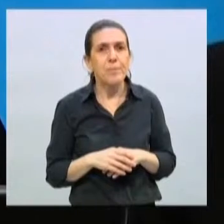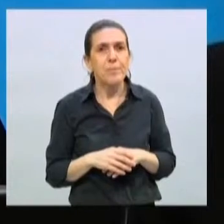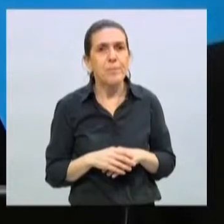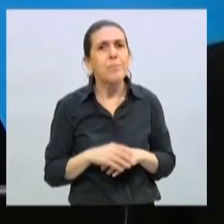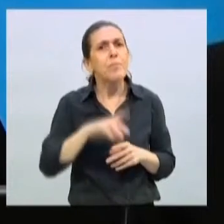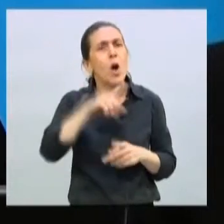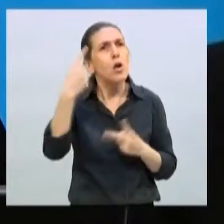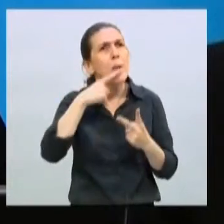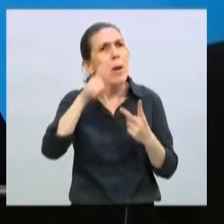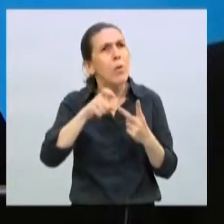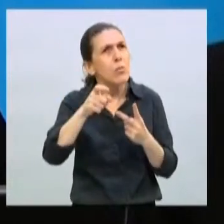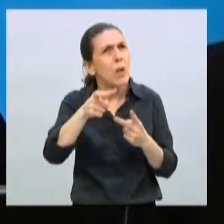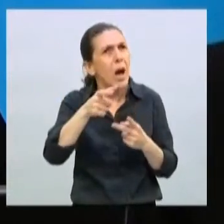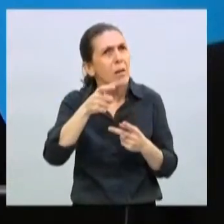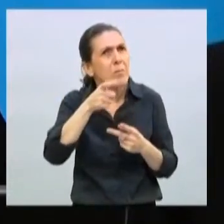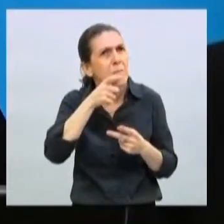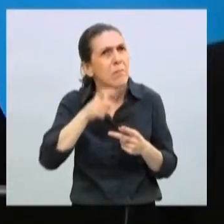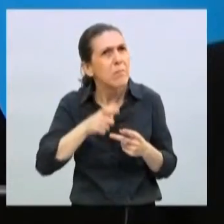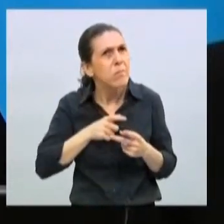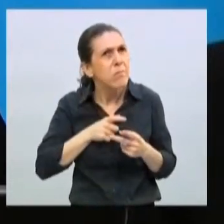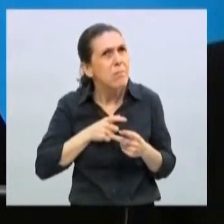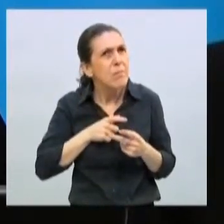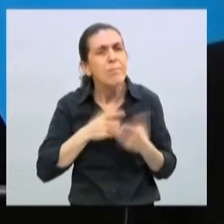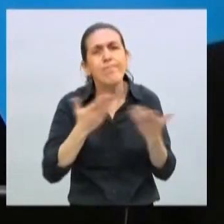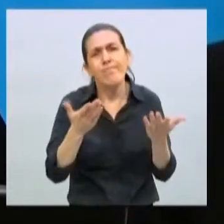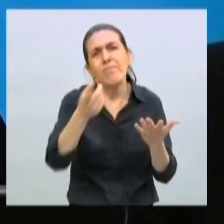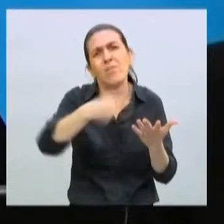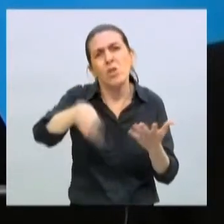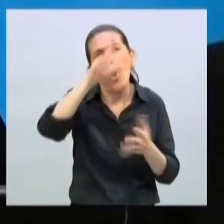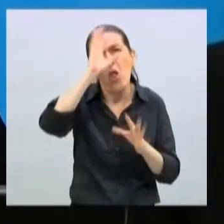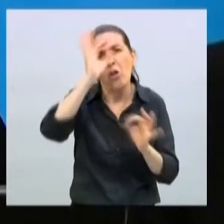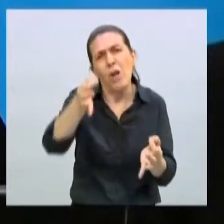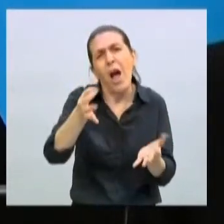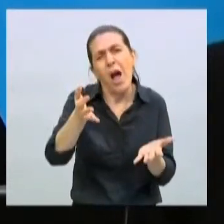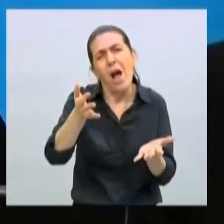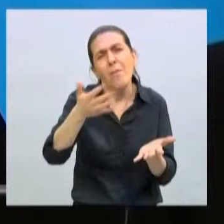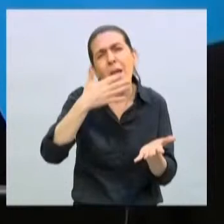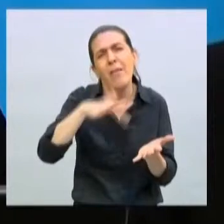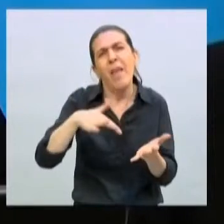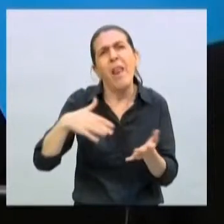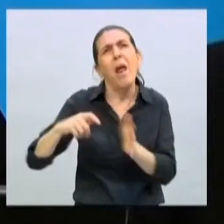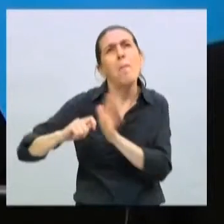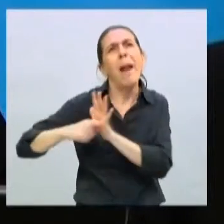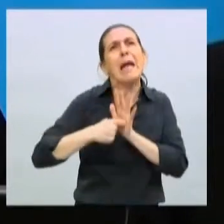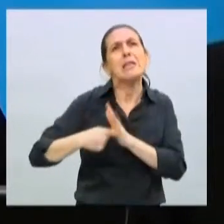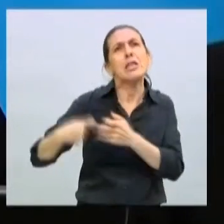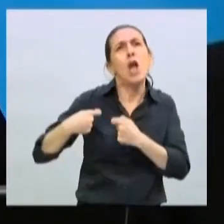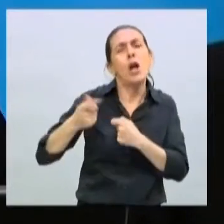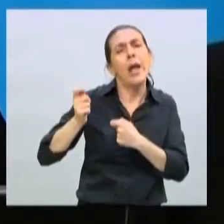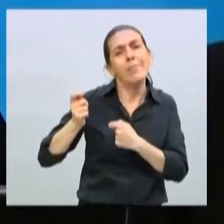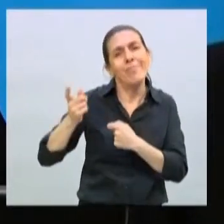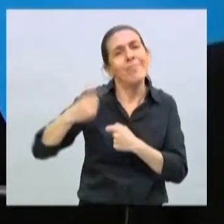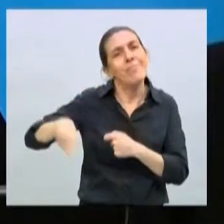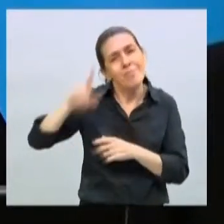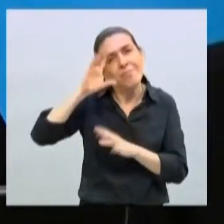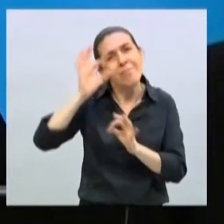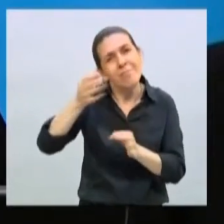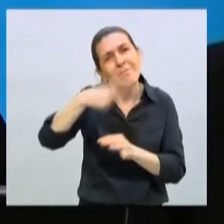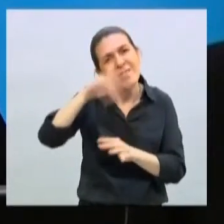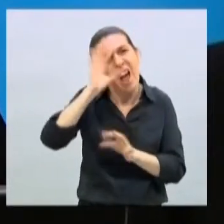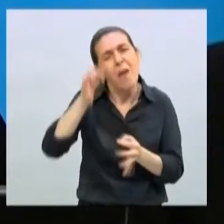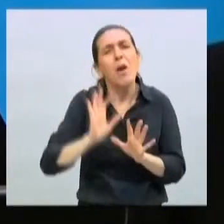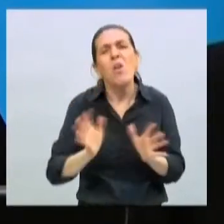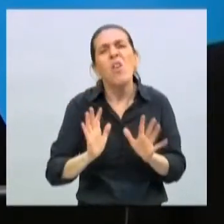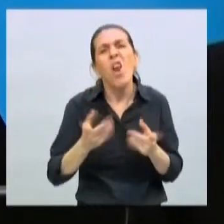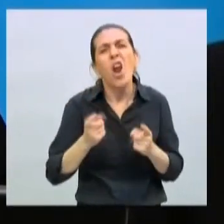otra pregunta es, Gaby, todo el mundo sabe de lo que estoy hablando. La verdad es que no tiene mucho sentido